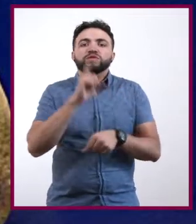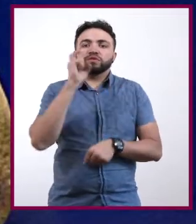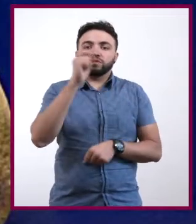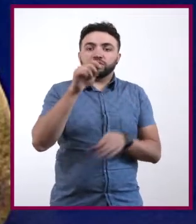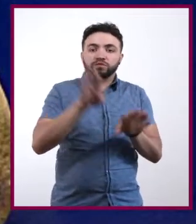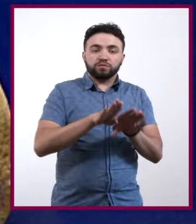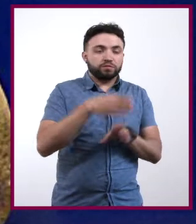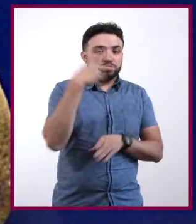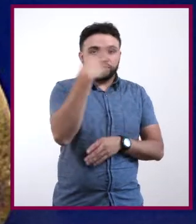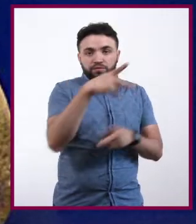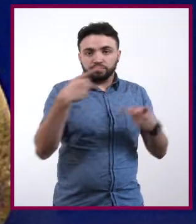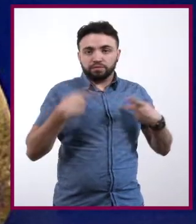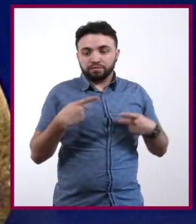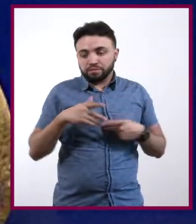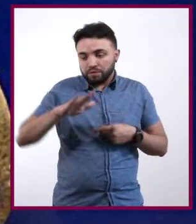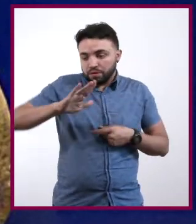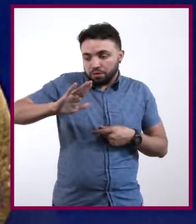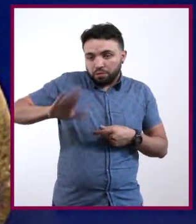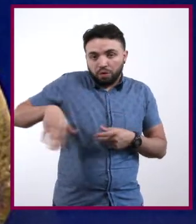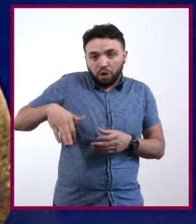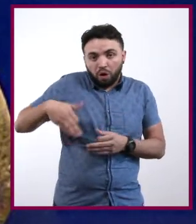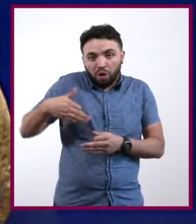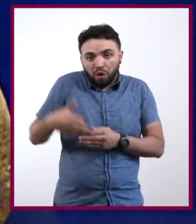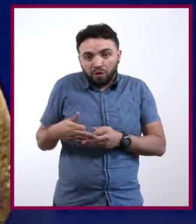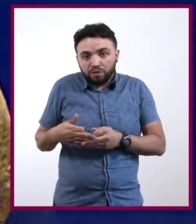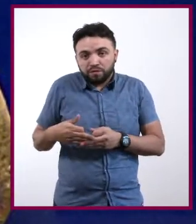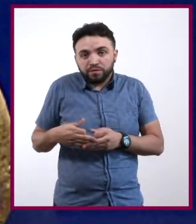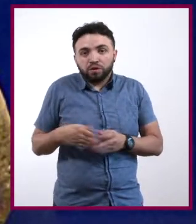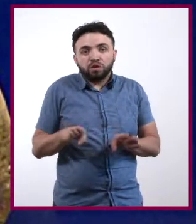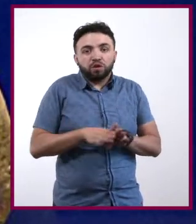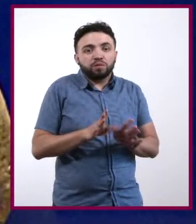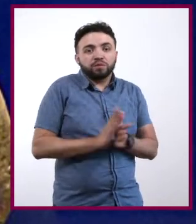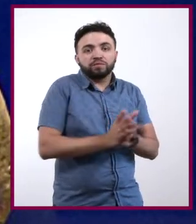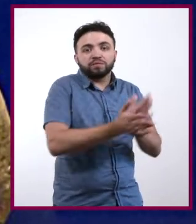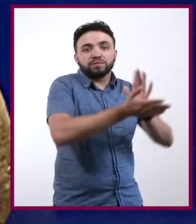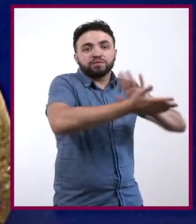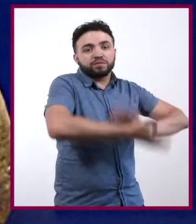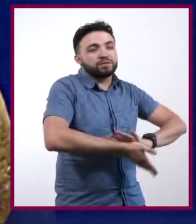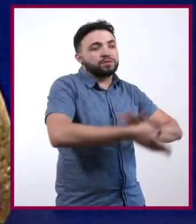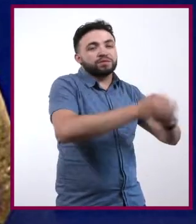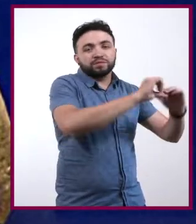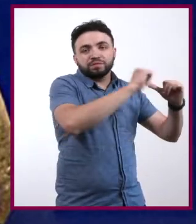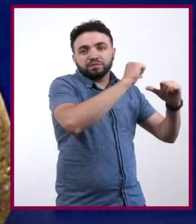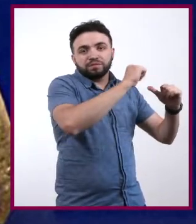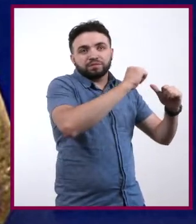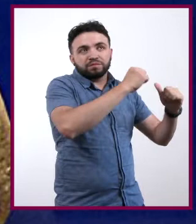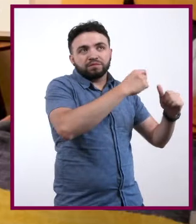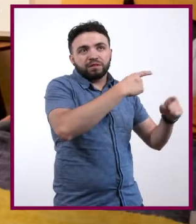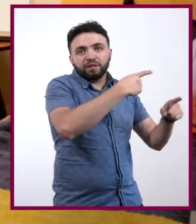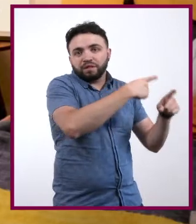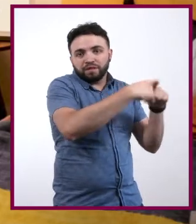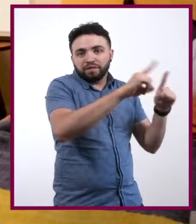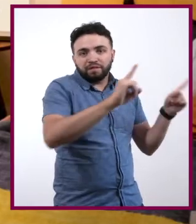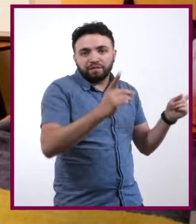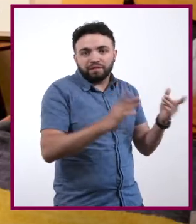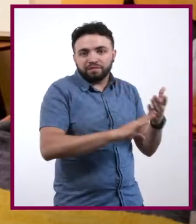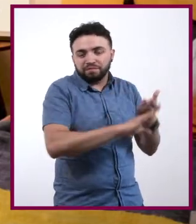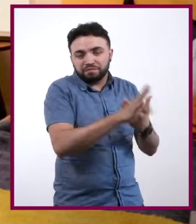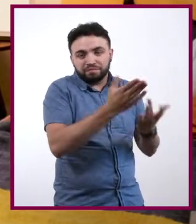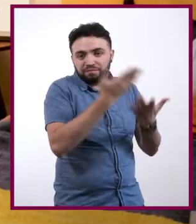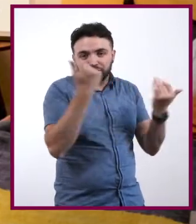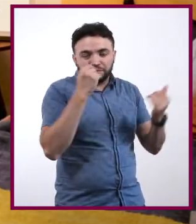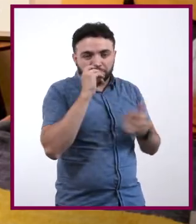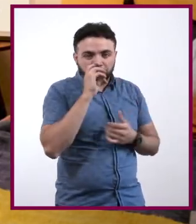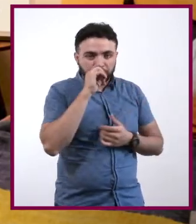de una persona recién muerta a convertirse en un ancestro y tener que viajar al inframundo. ¿Y nos puedes decir quién